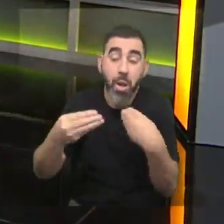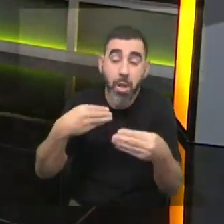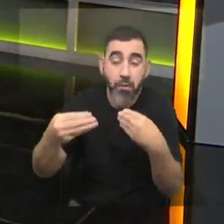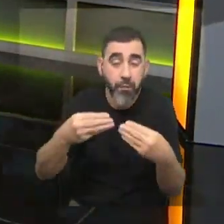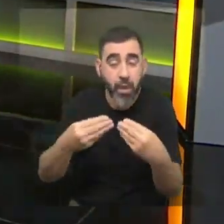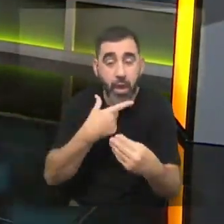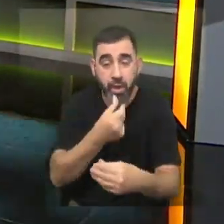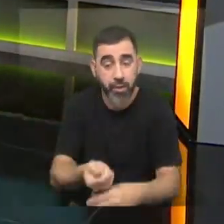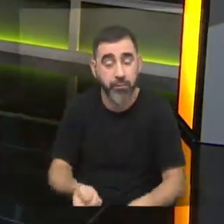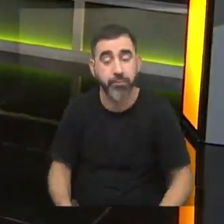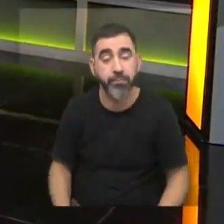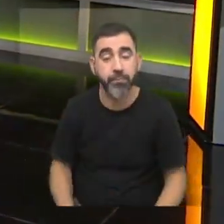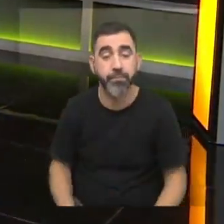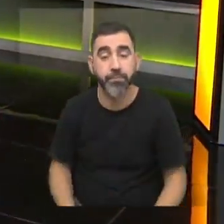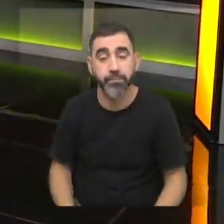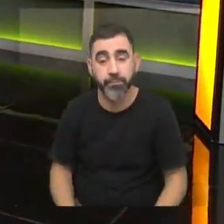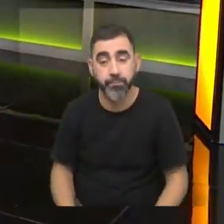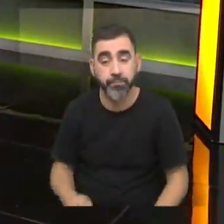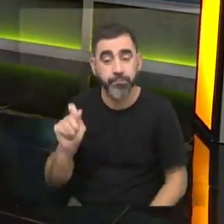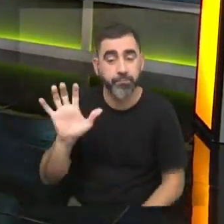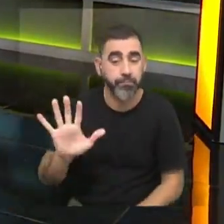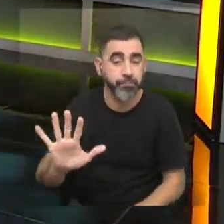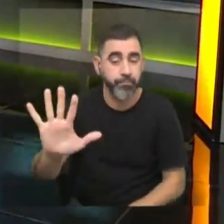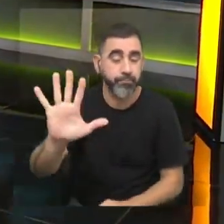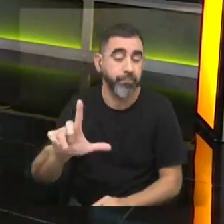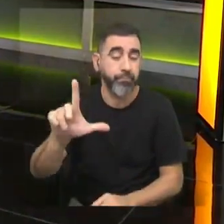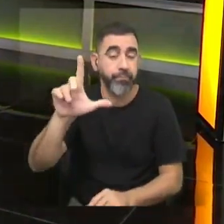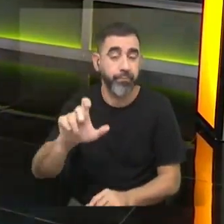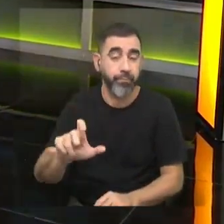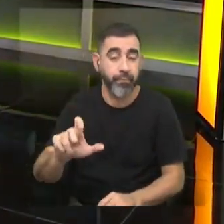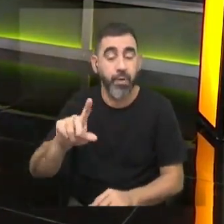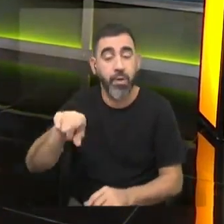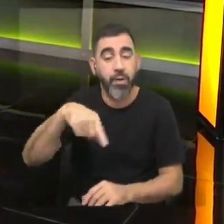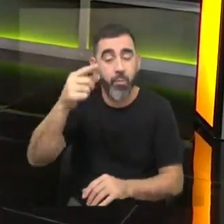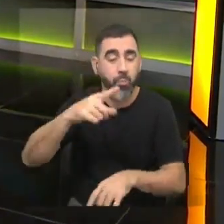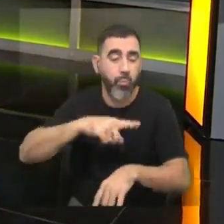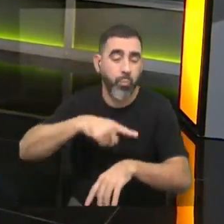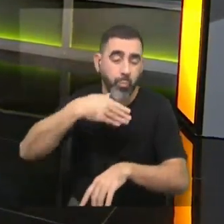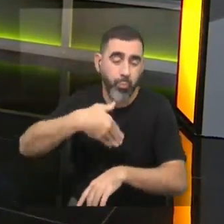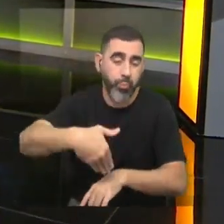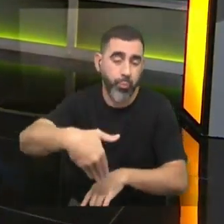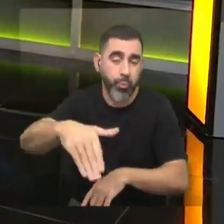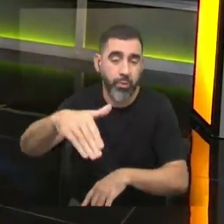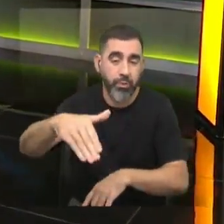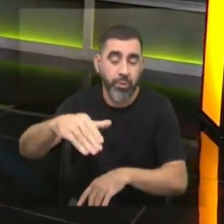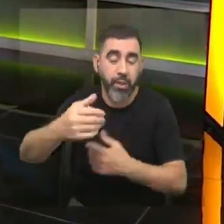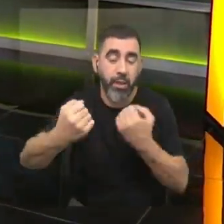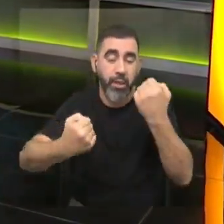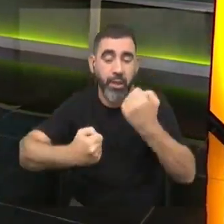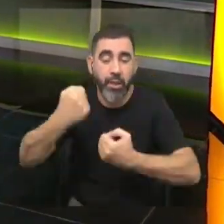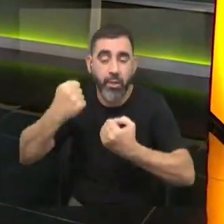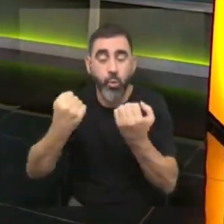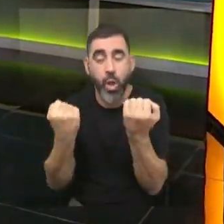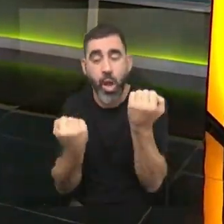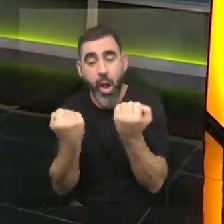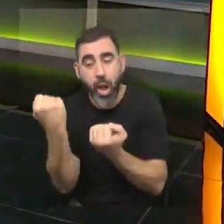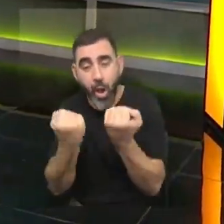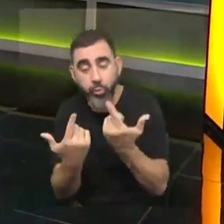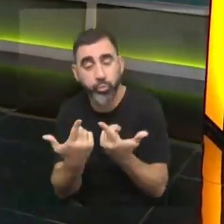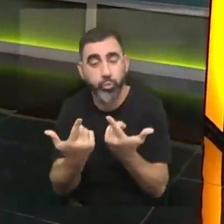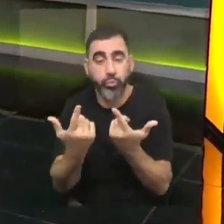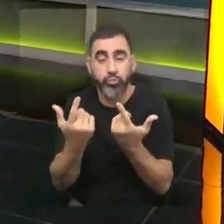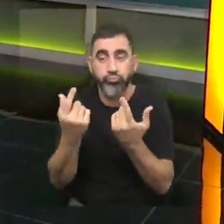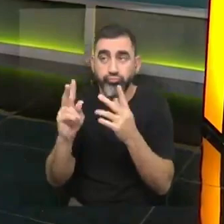flexible. Bien. Estas características, como te imaginás, hizo que, bueno, después con el tiempo la industria de los automóviles, de las